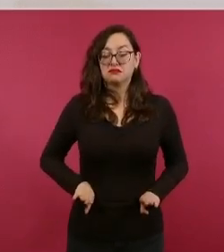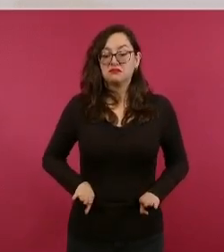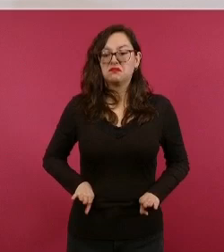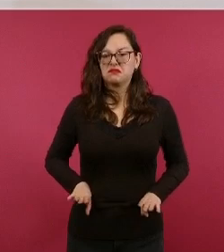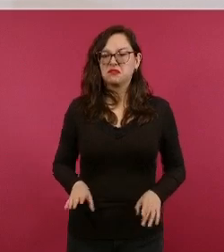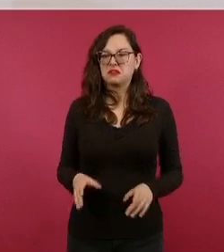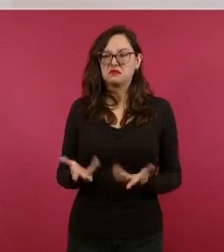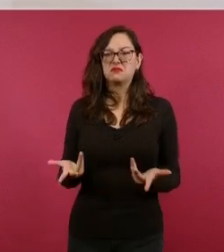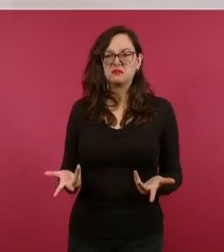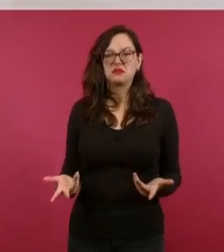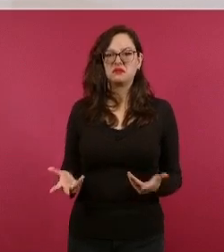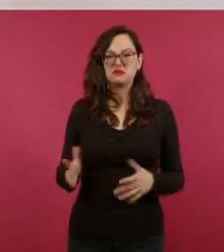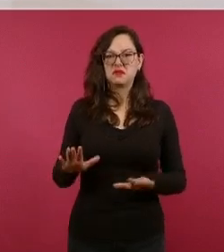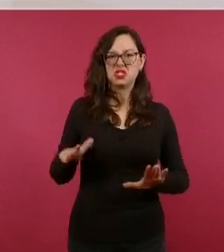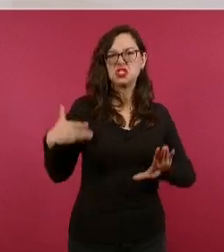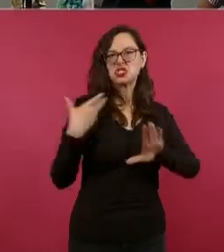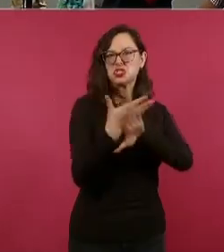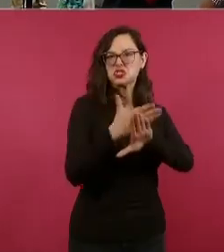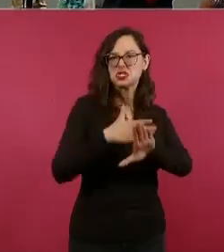puño,